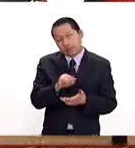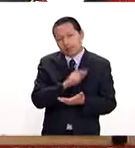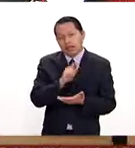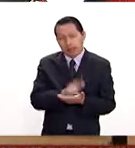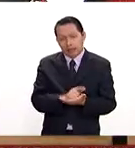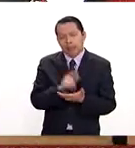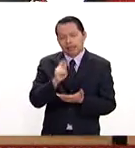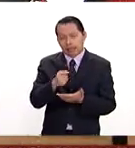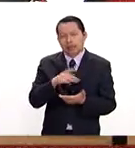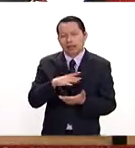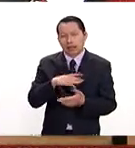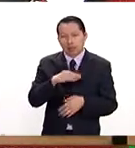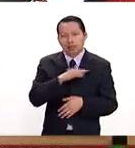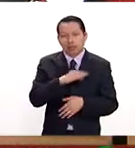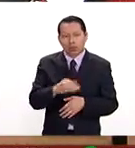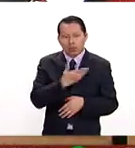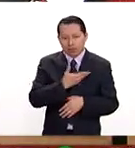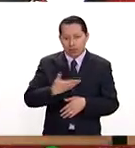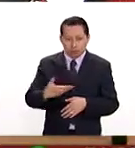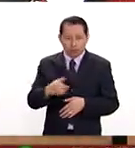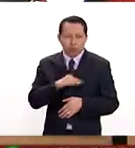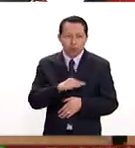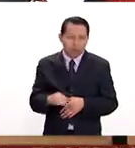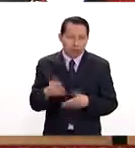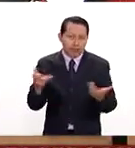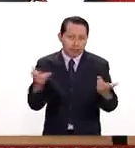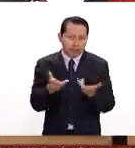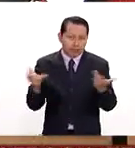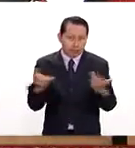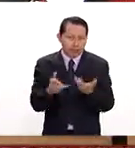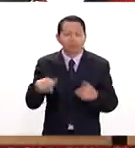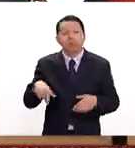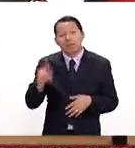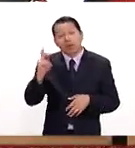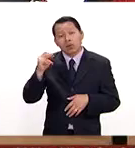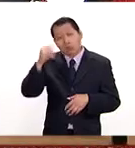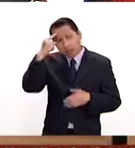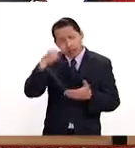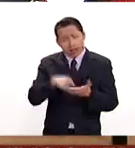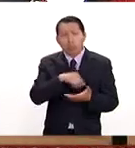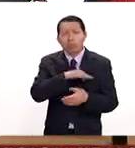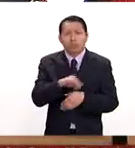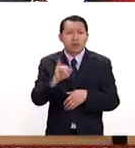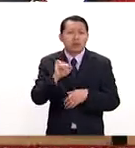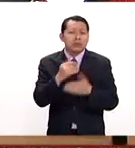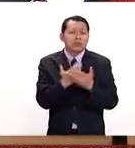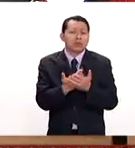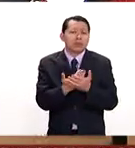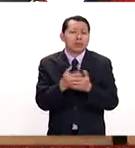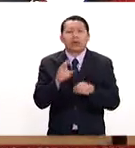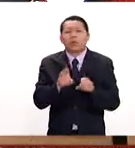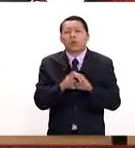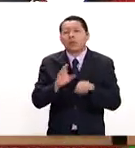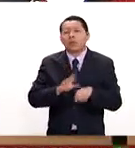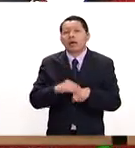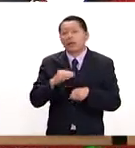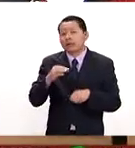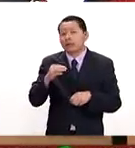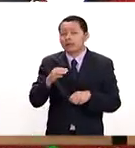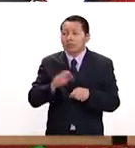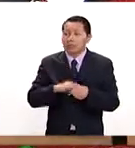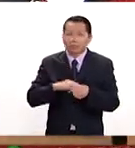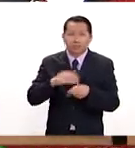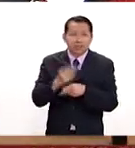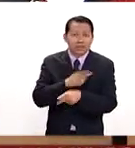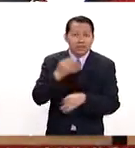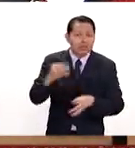sea, está dentro de sus facultades, Claro, del presidente. Pero me imagino que sí se podría esperar más acción en tribunales,